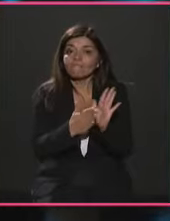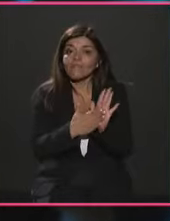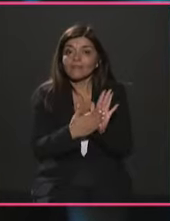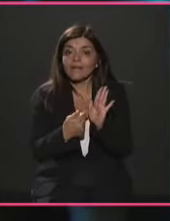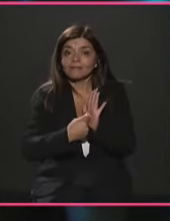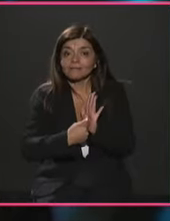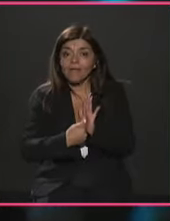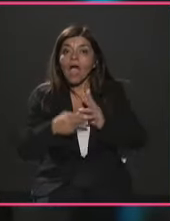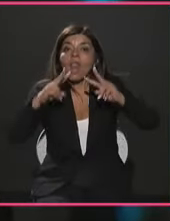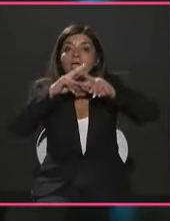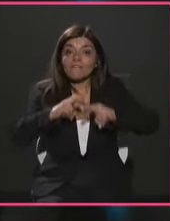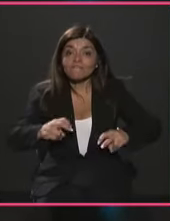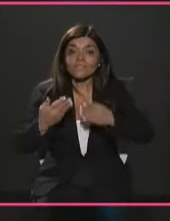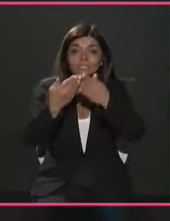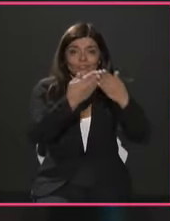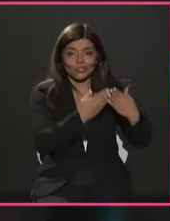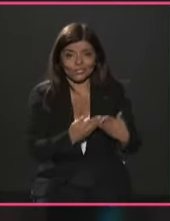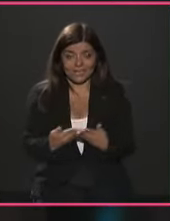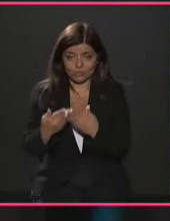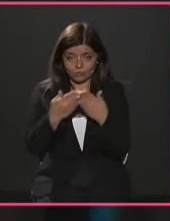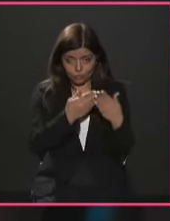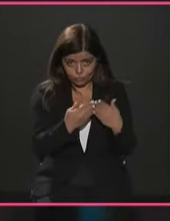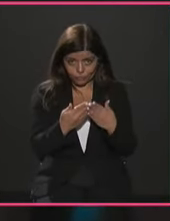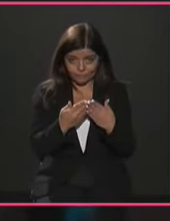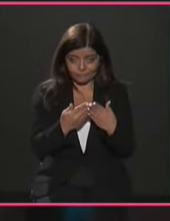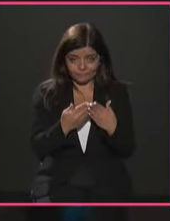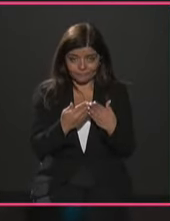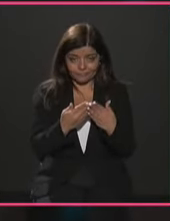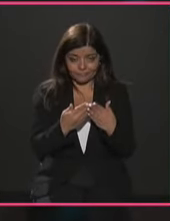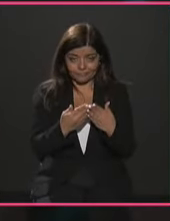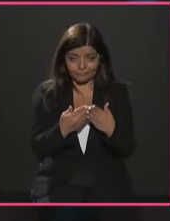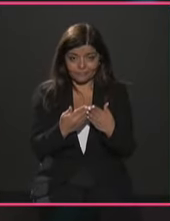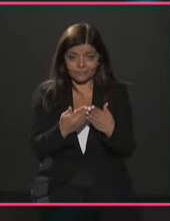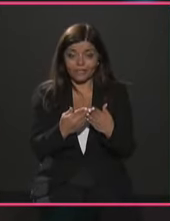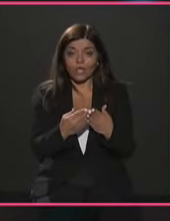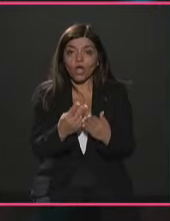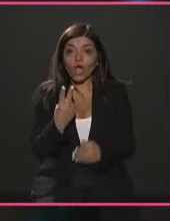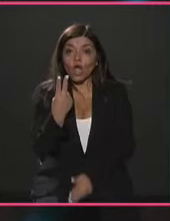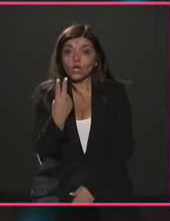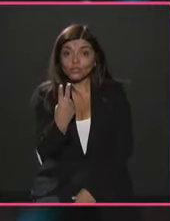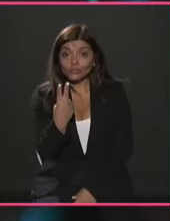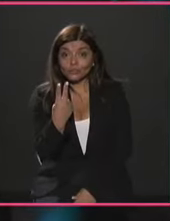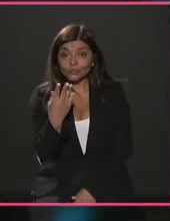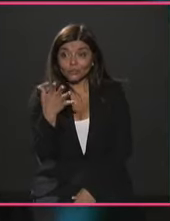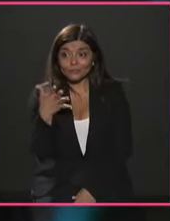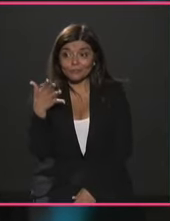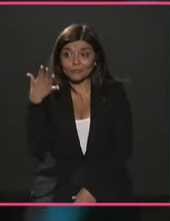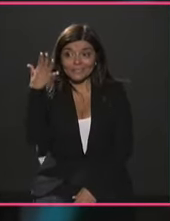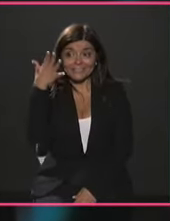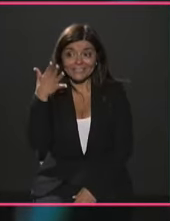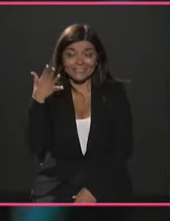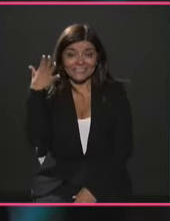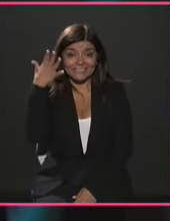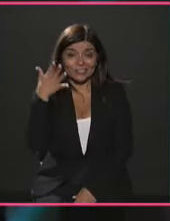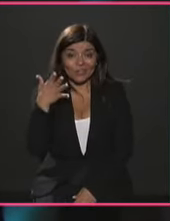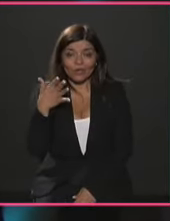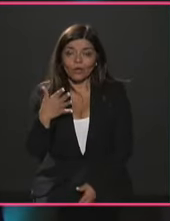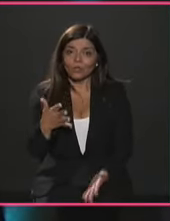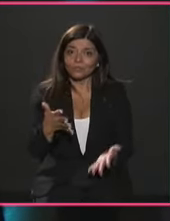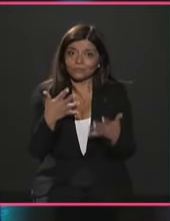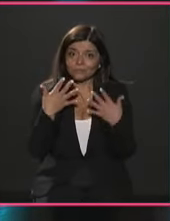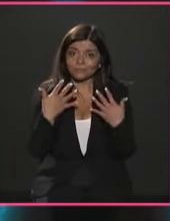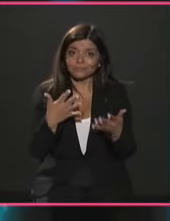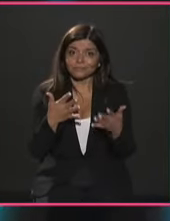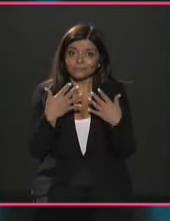afán investigativo y el estudio e nos van quedando Solo dos presentaciones y yo sé que hace calor